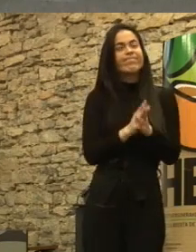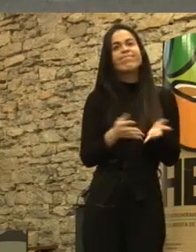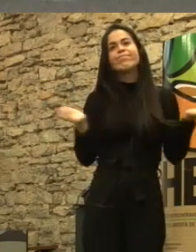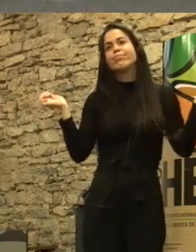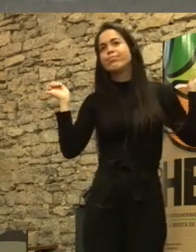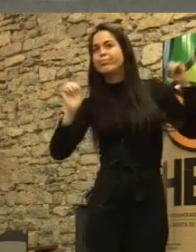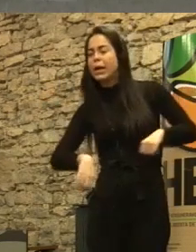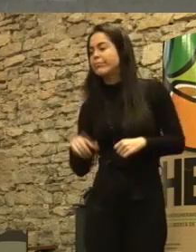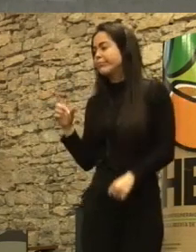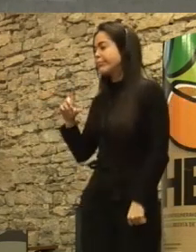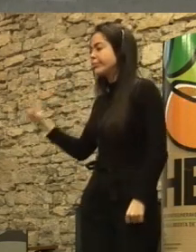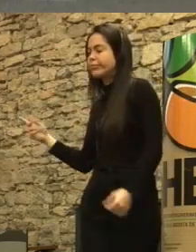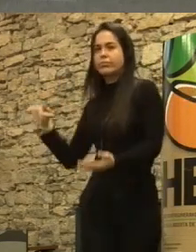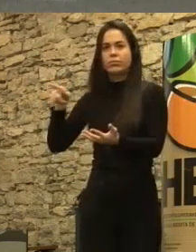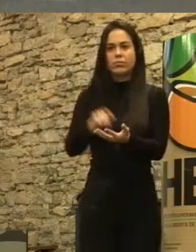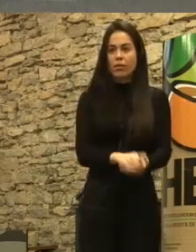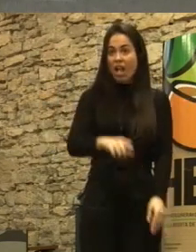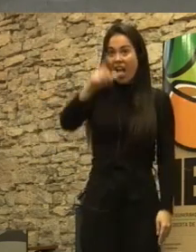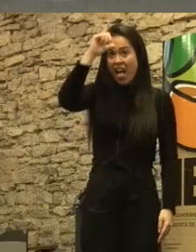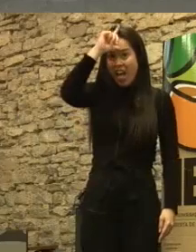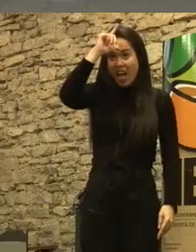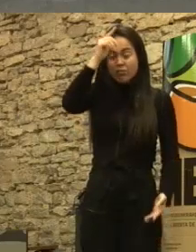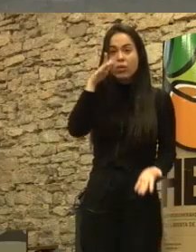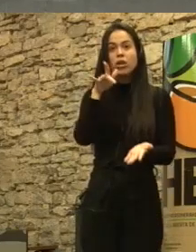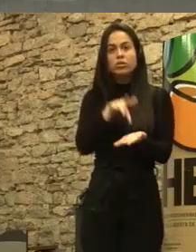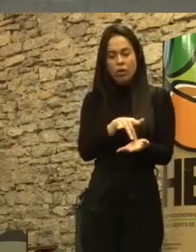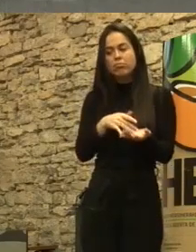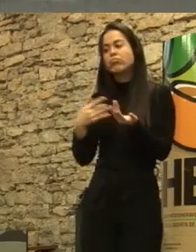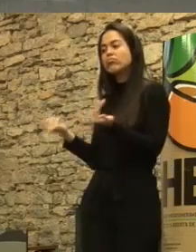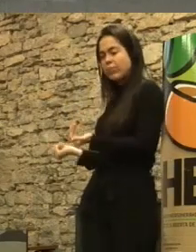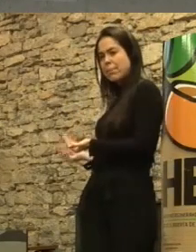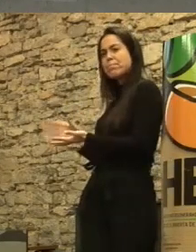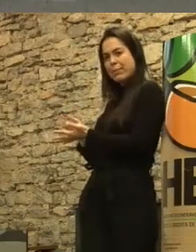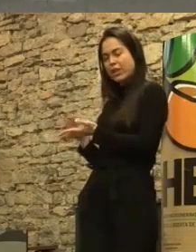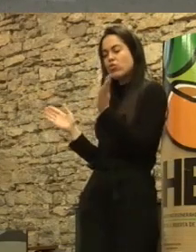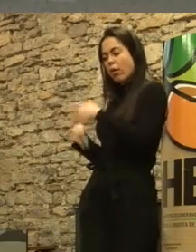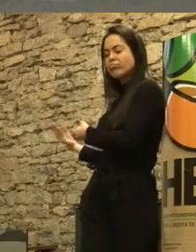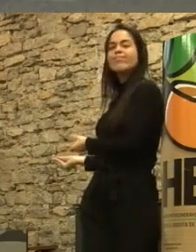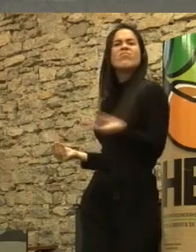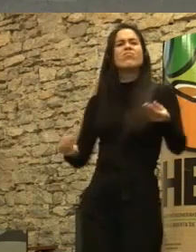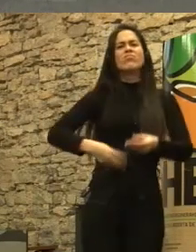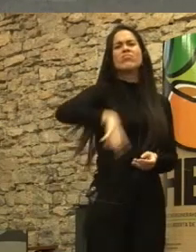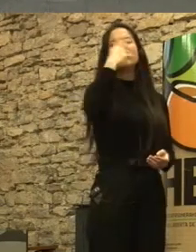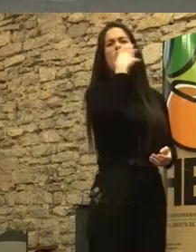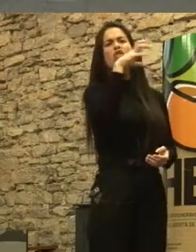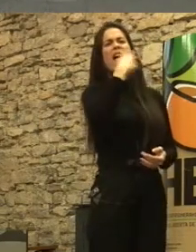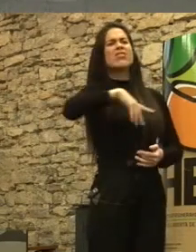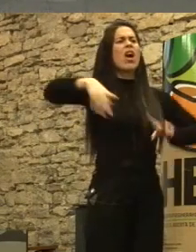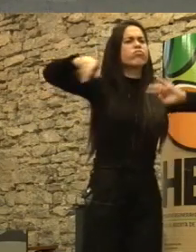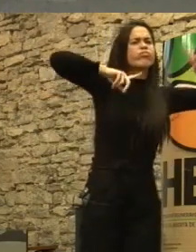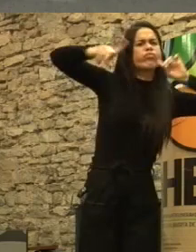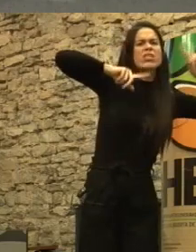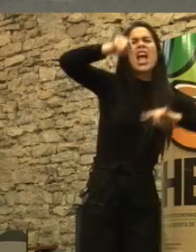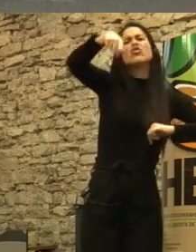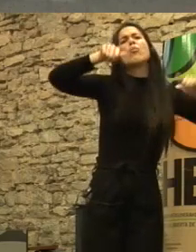vamos y volvemos. Bueno, un alemán le pasa eso, por supuesto se va y vuelve porque no tiene el papel, pero monta un pollo y exige hablar con no sé quién, y pone no sé qué, y por qué el cartel